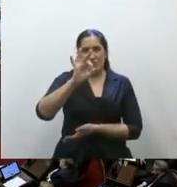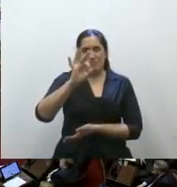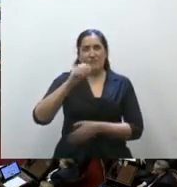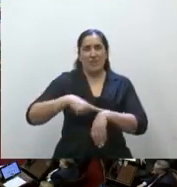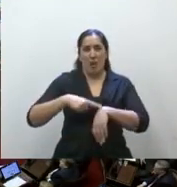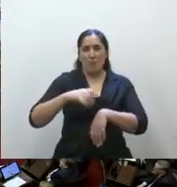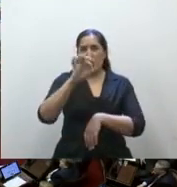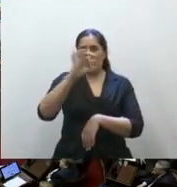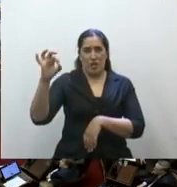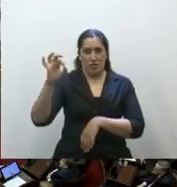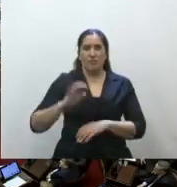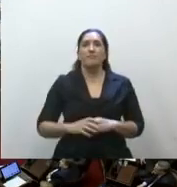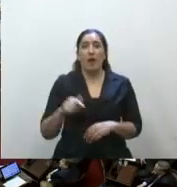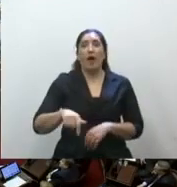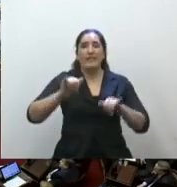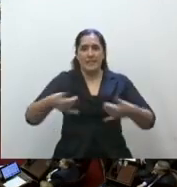Ahora sí, se vota.